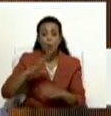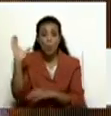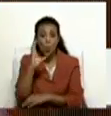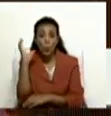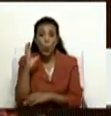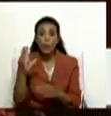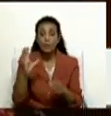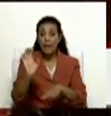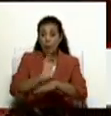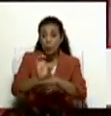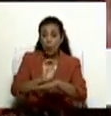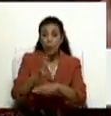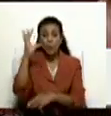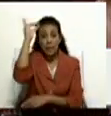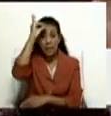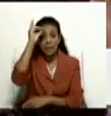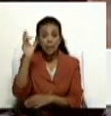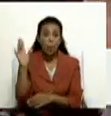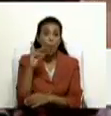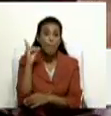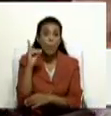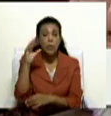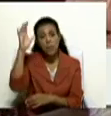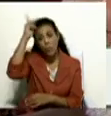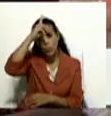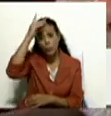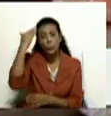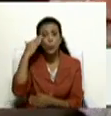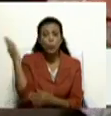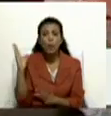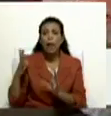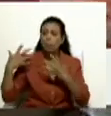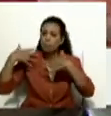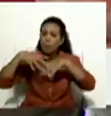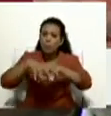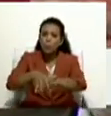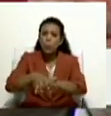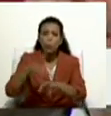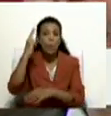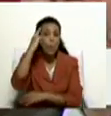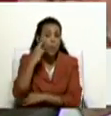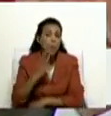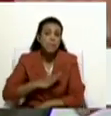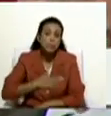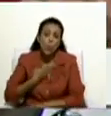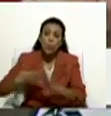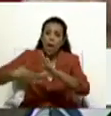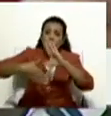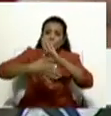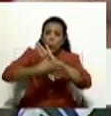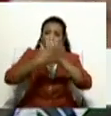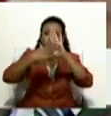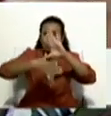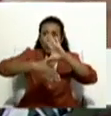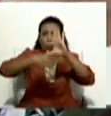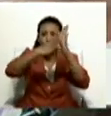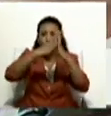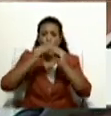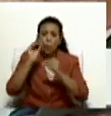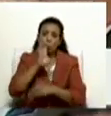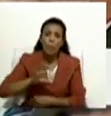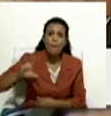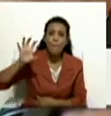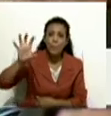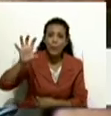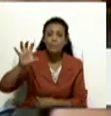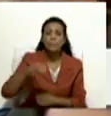quito Perú Bolivia y cumplir el sueño integrador del libertador Simón Bolívar de la gran Colombia como único bloque de